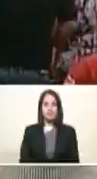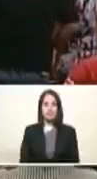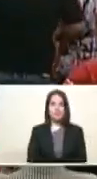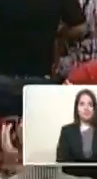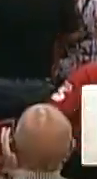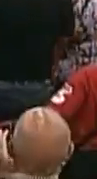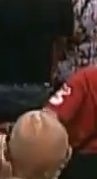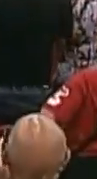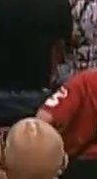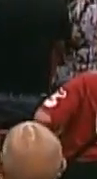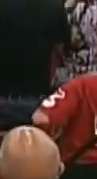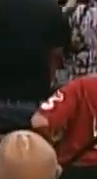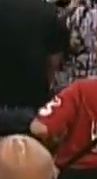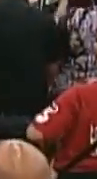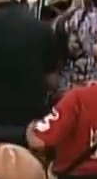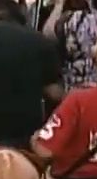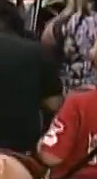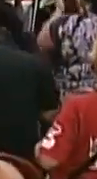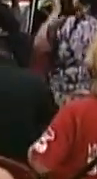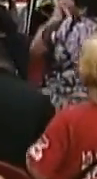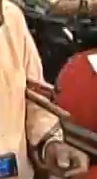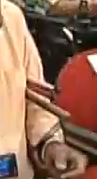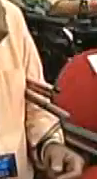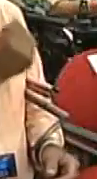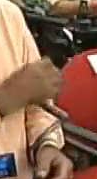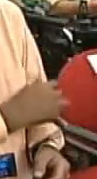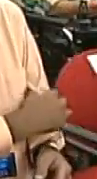Huele a azufre todavía.